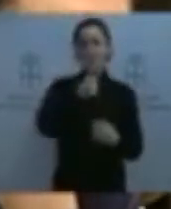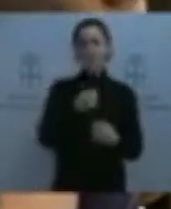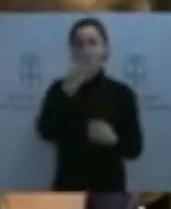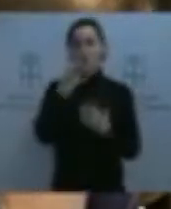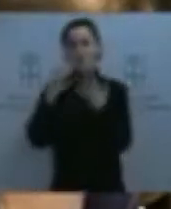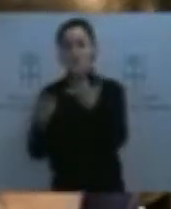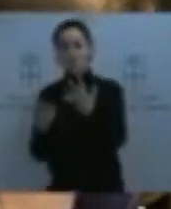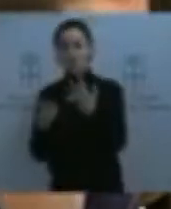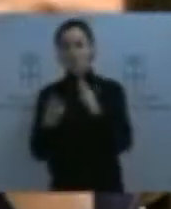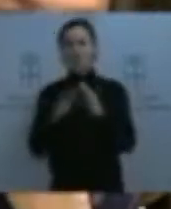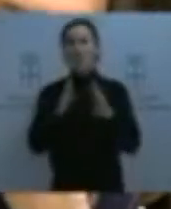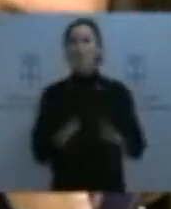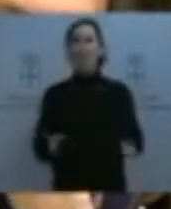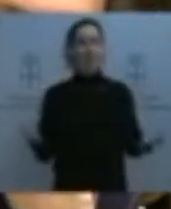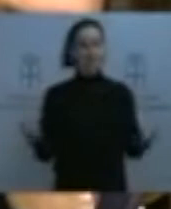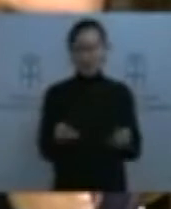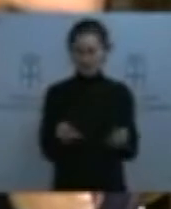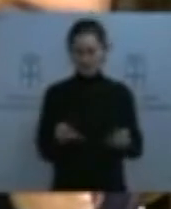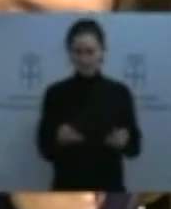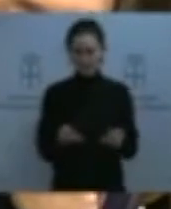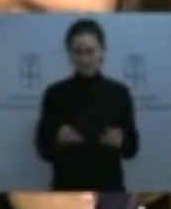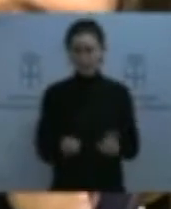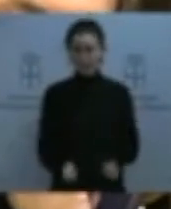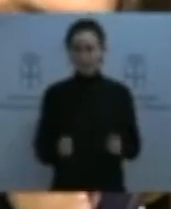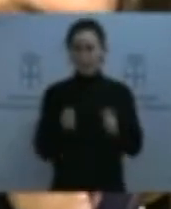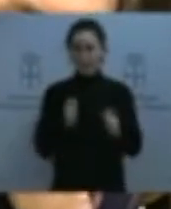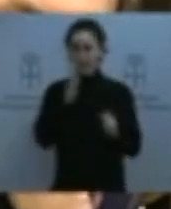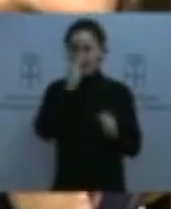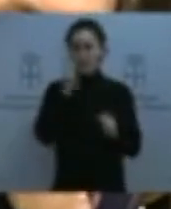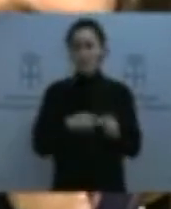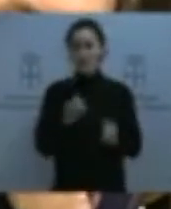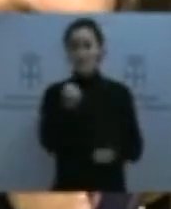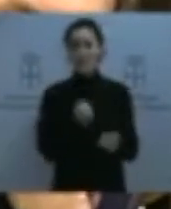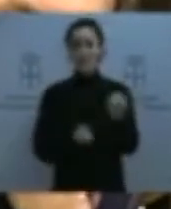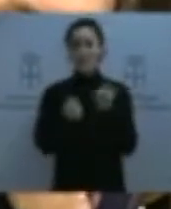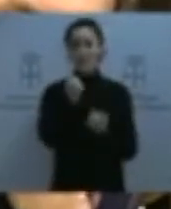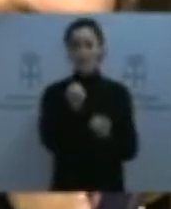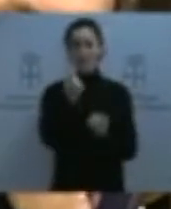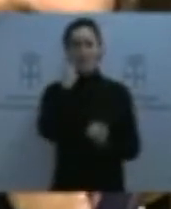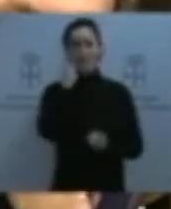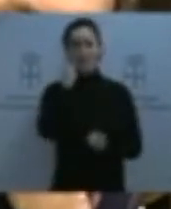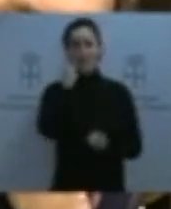0,48% supone una dosis de inviabilidad económica y financiera